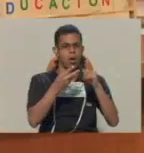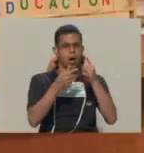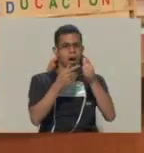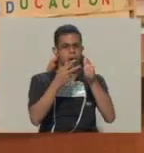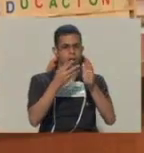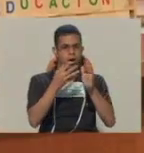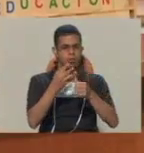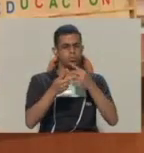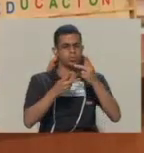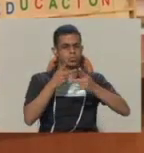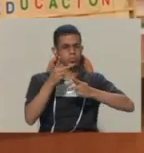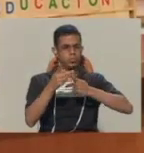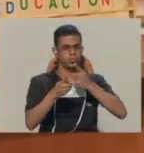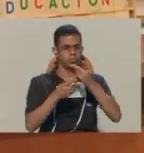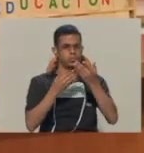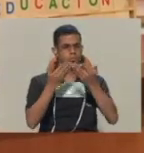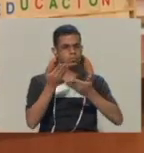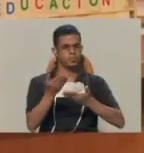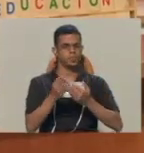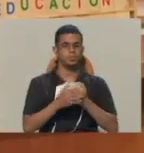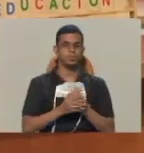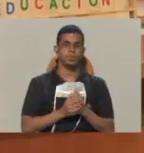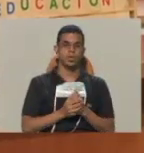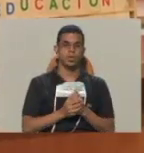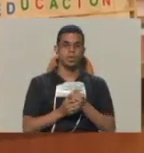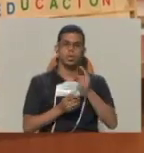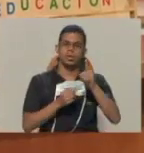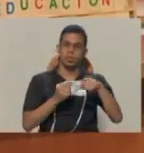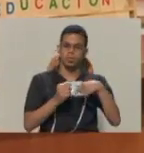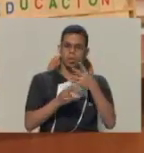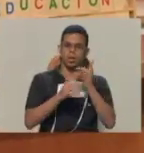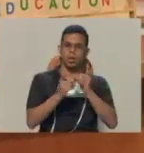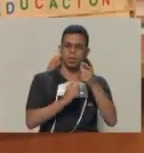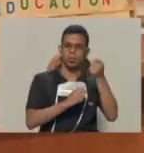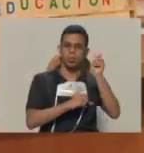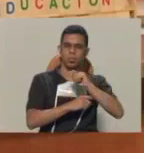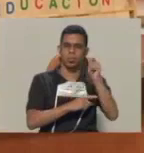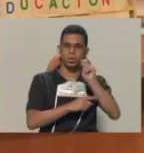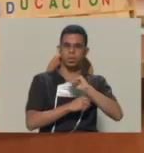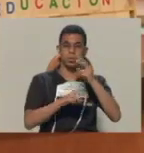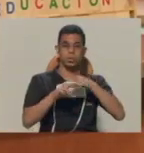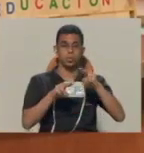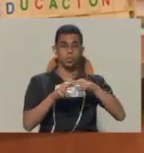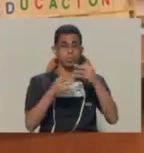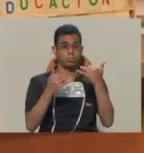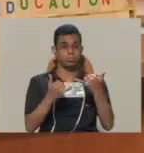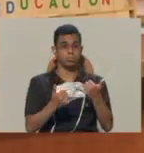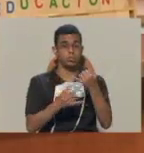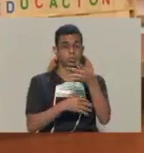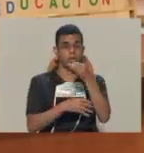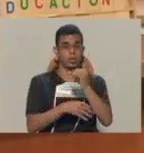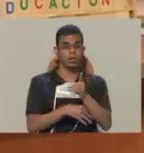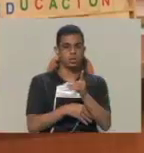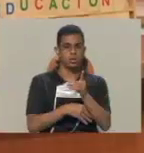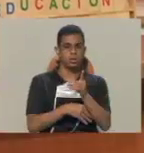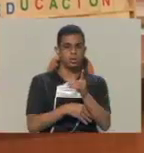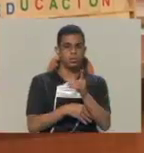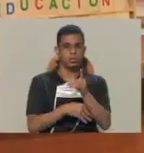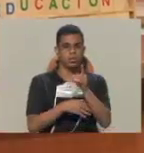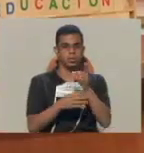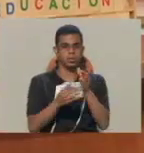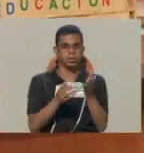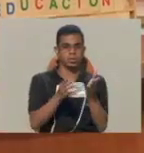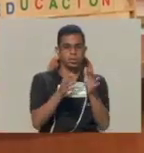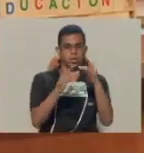ir realizando. Cuando después de ciertos meses, ¿verdad?, los niños ya deberían comenzar el proceso